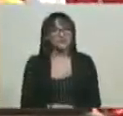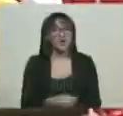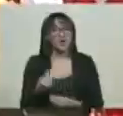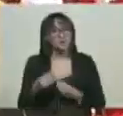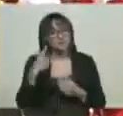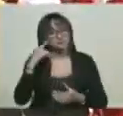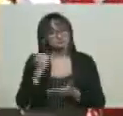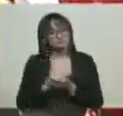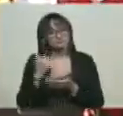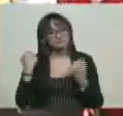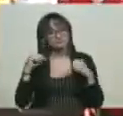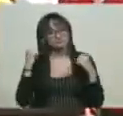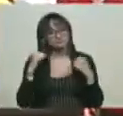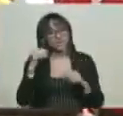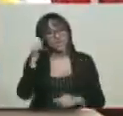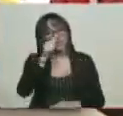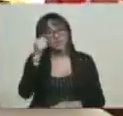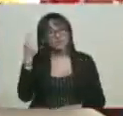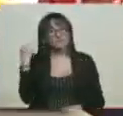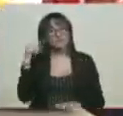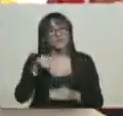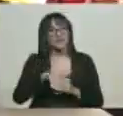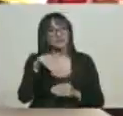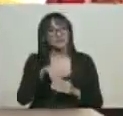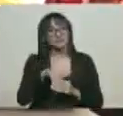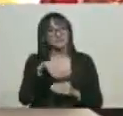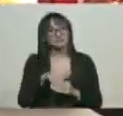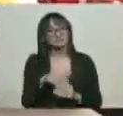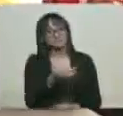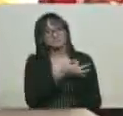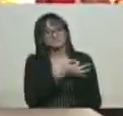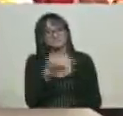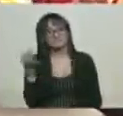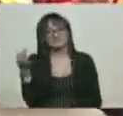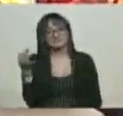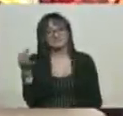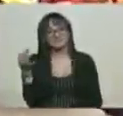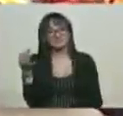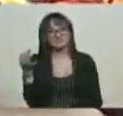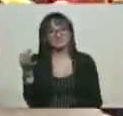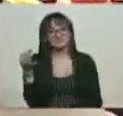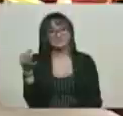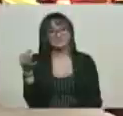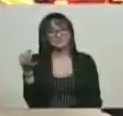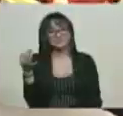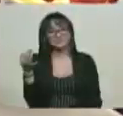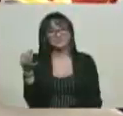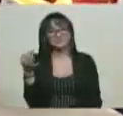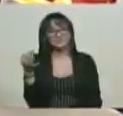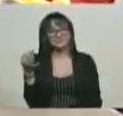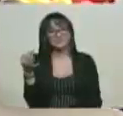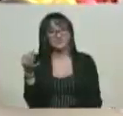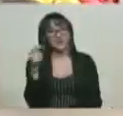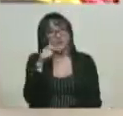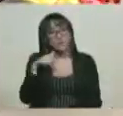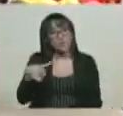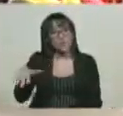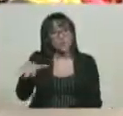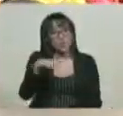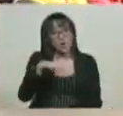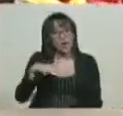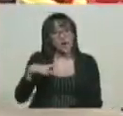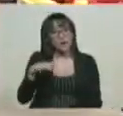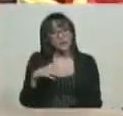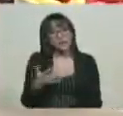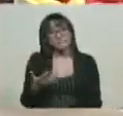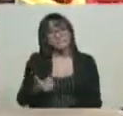ensayo electoral del domingo pasado? Excelente, presidente. Mire, el pueblo, ¿qué más